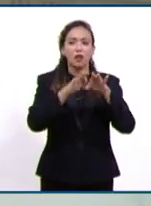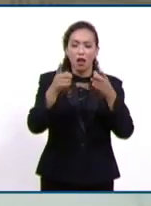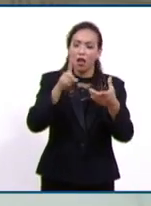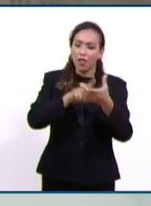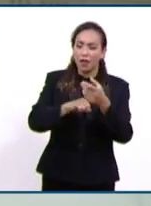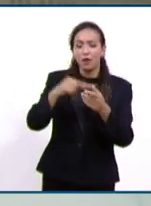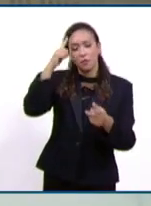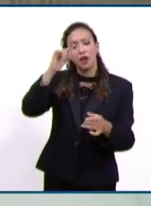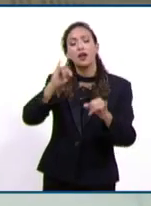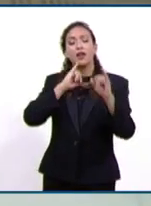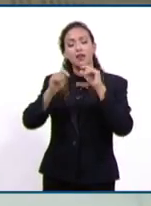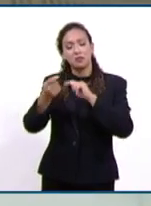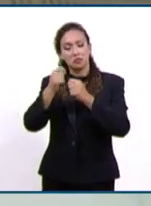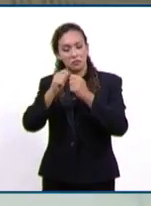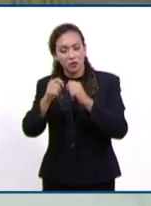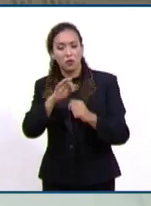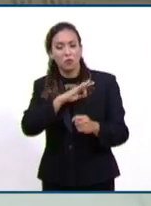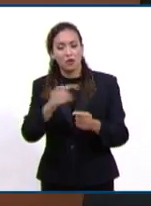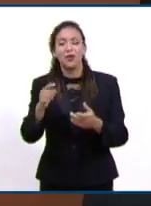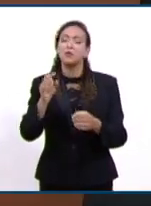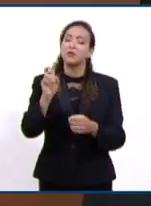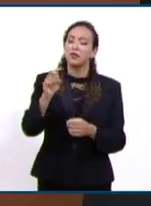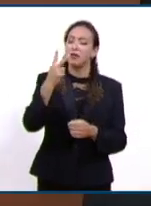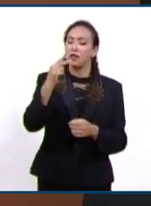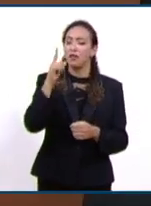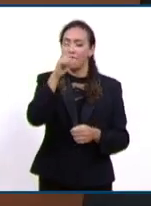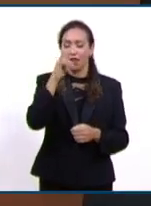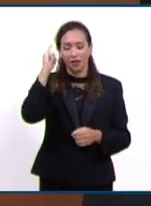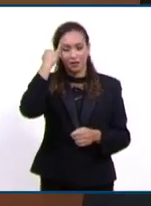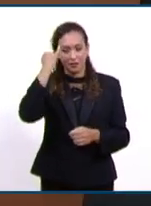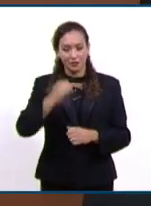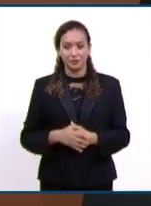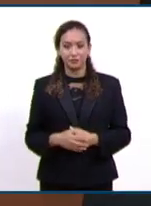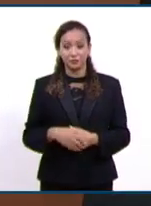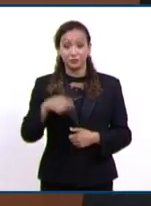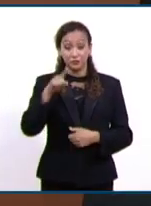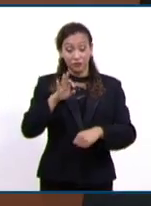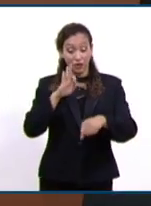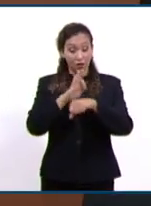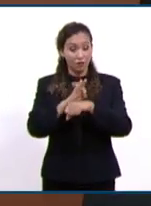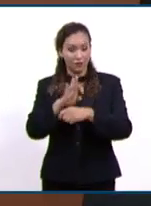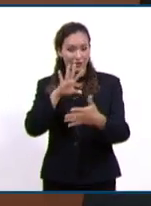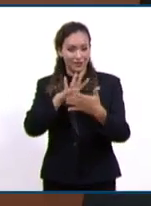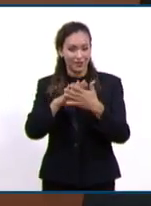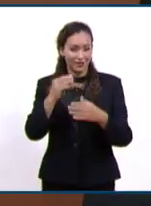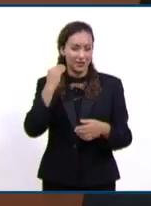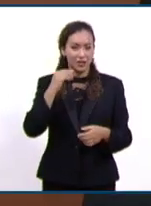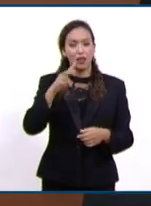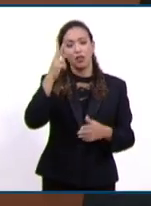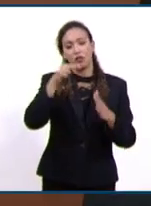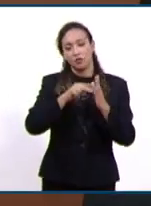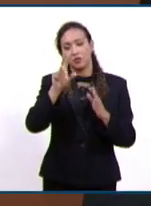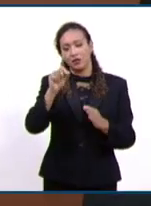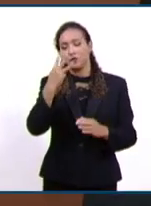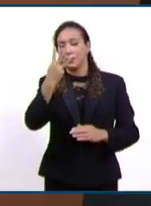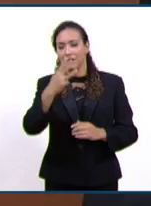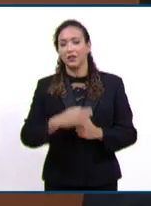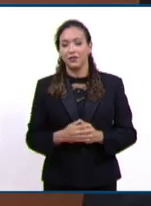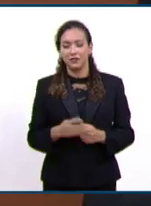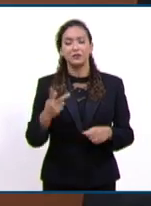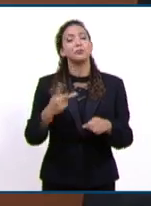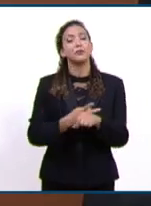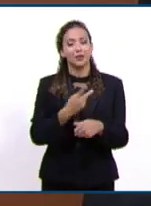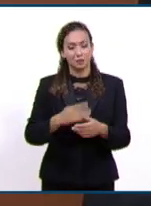en 32 lenguas indígenas. A través de la Unidad de Defensa Penal, durante 2023 se aceptó